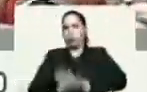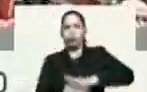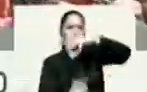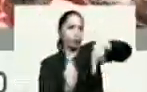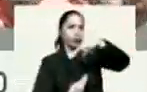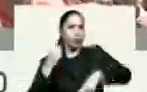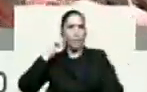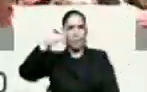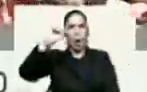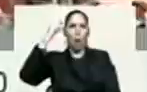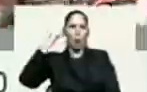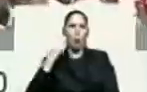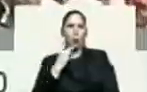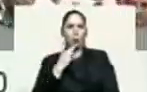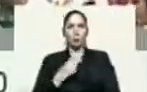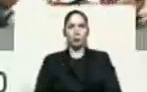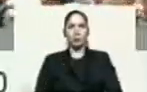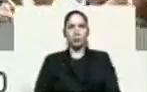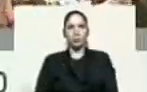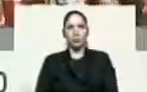revolución bolivariana.